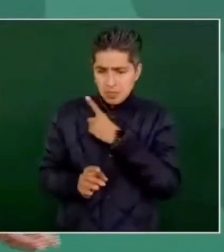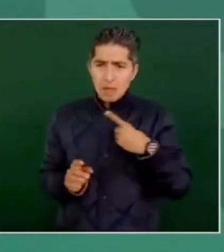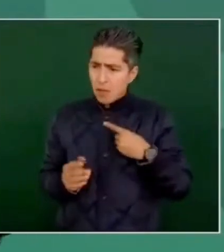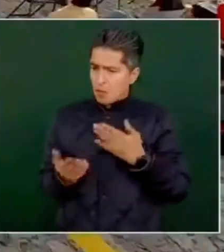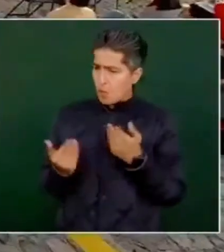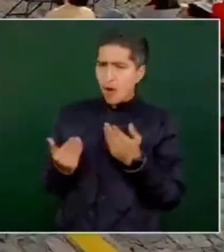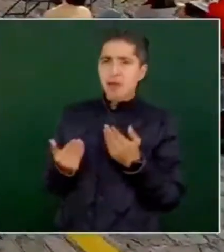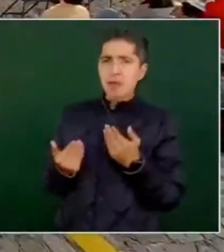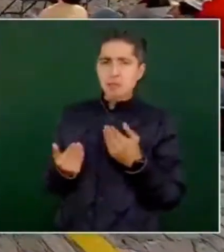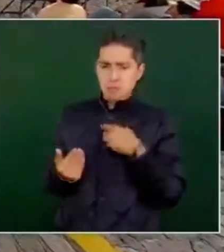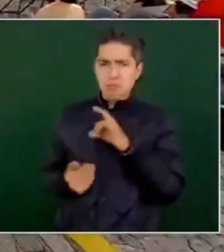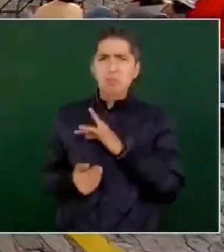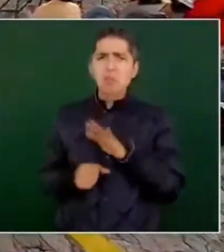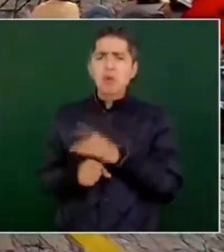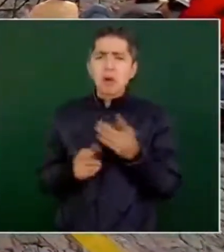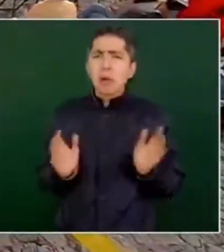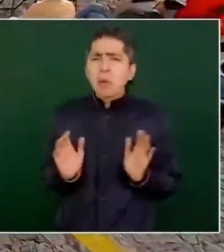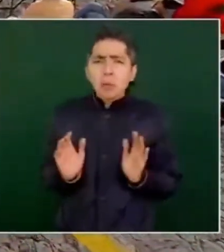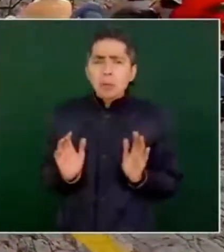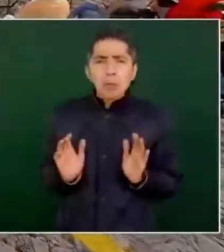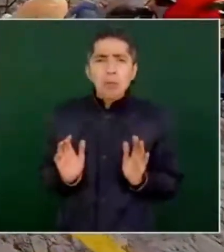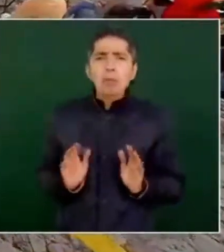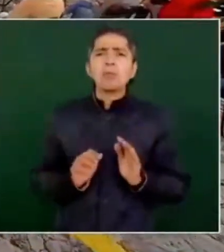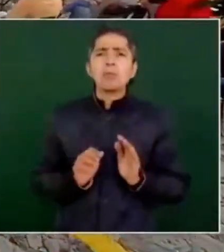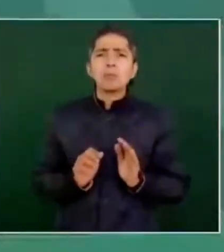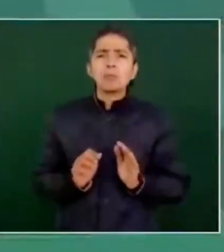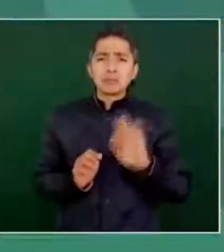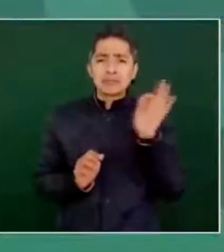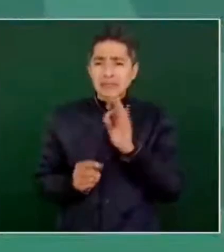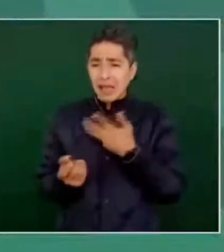no están involucrados, ¿por qué?